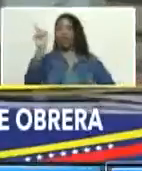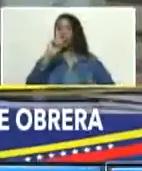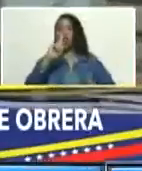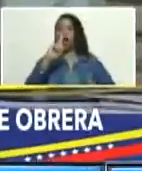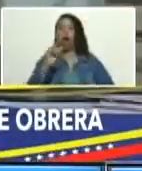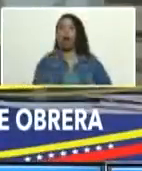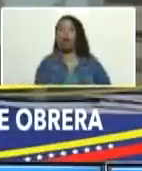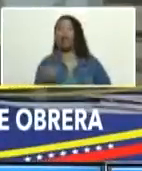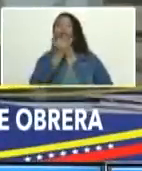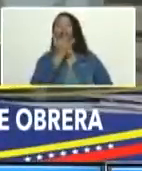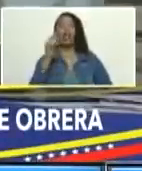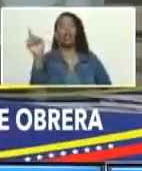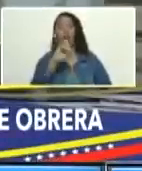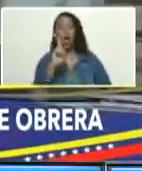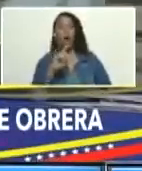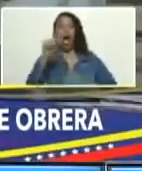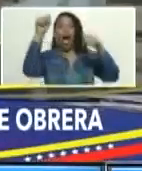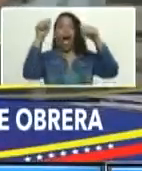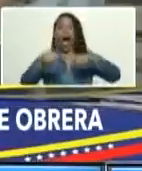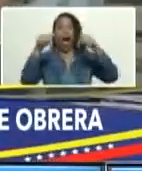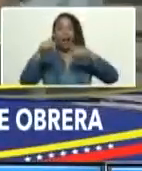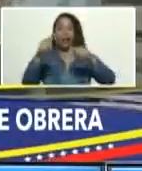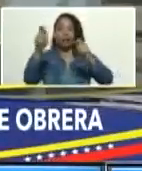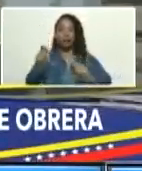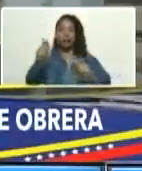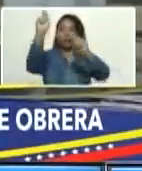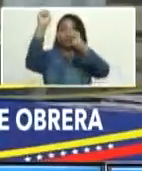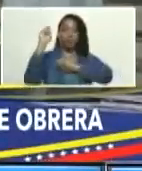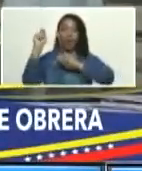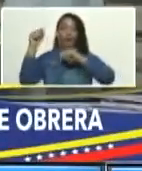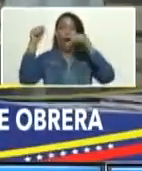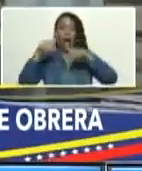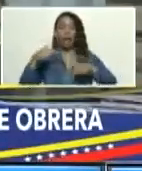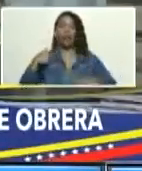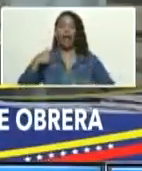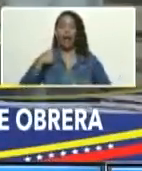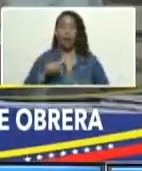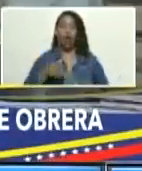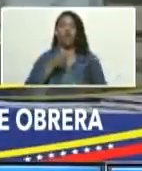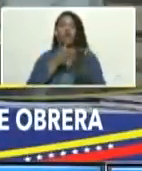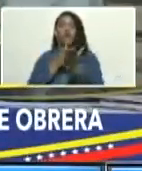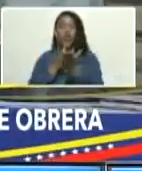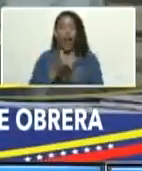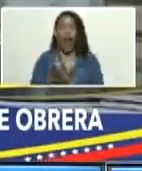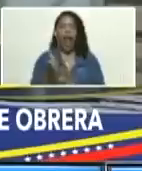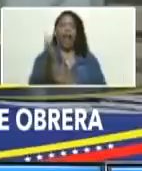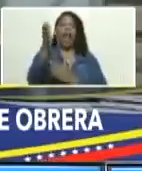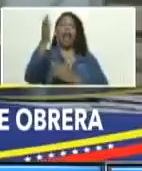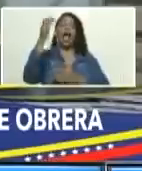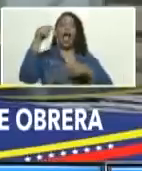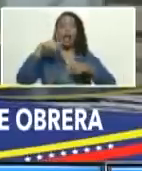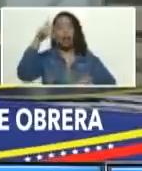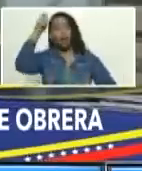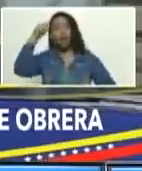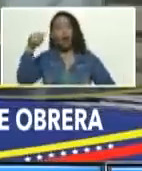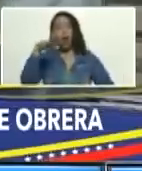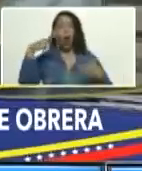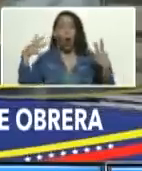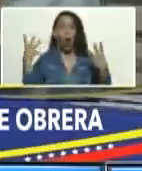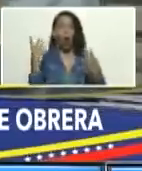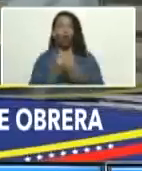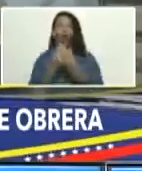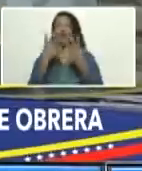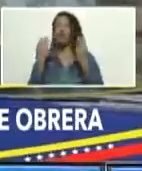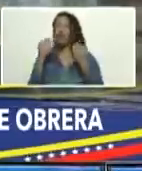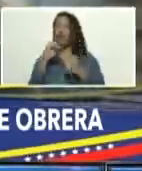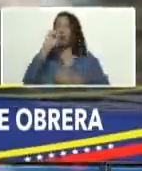equivocó, presidente. Aquí nos los dejó y aquí lo tenemos, leal, con este pueblo que tanto